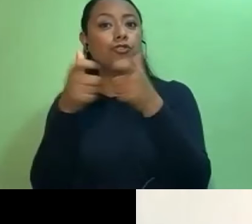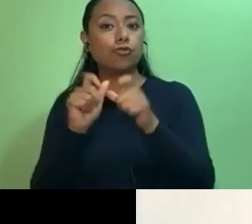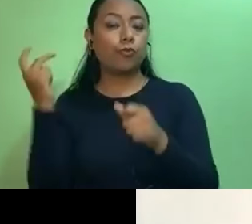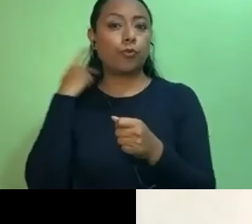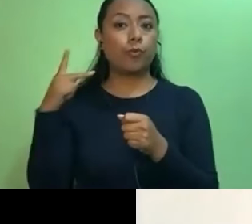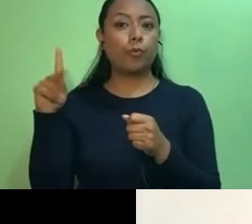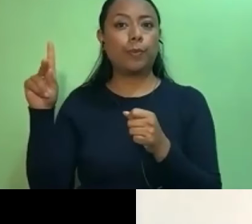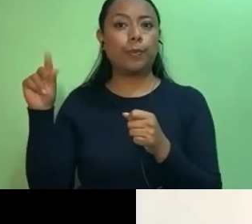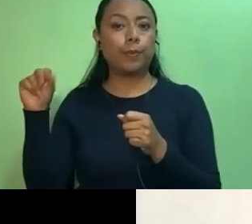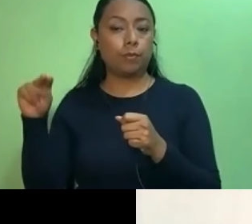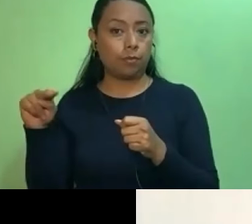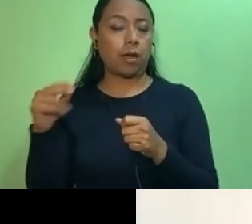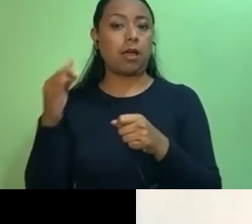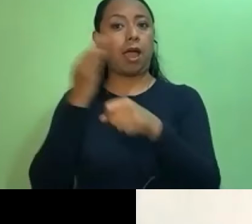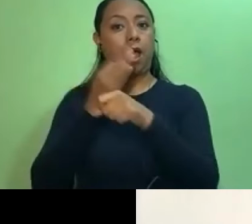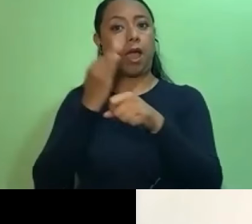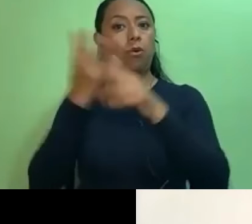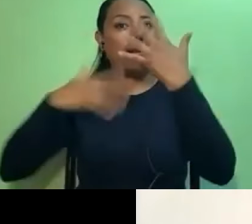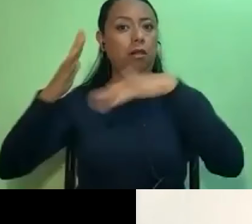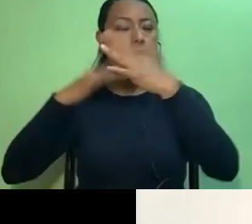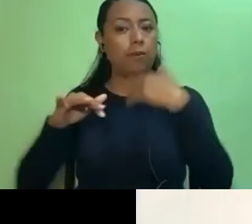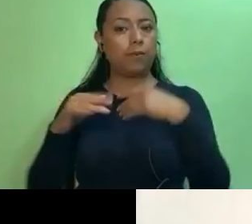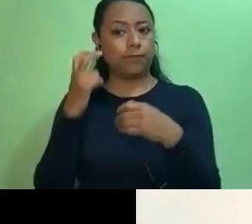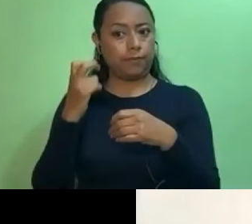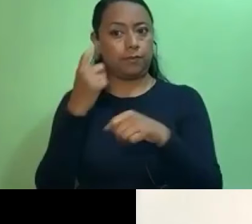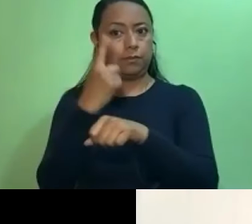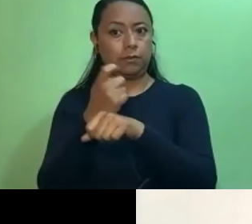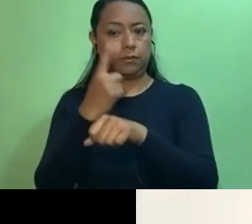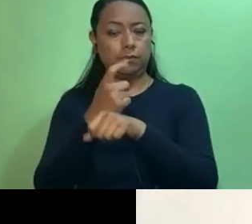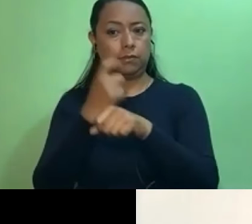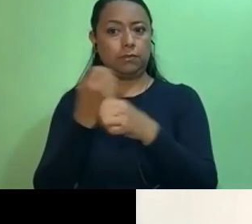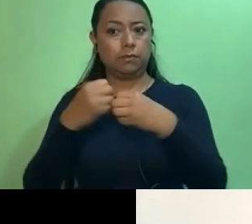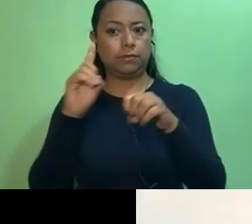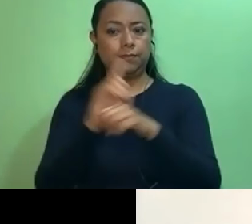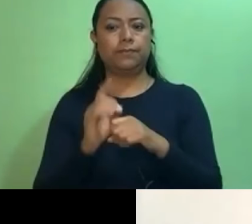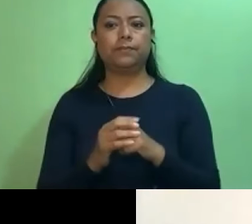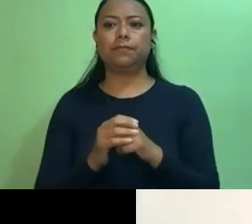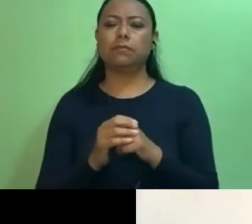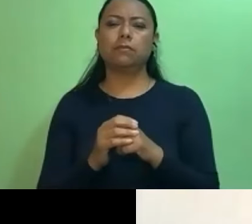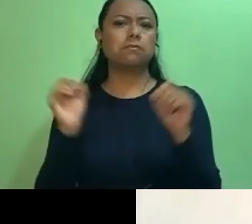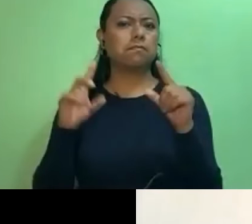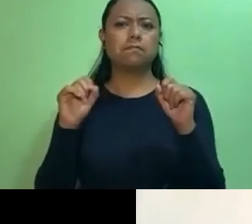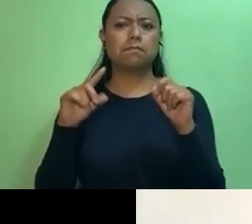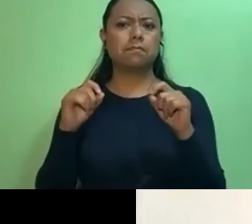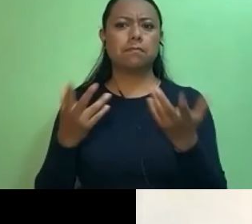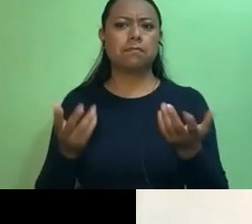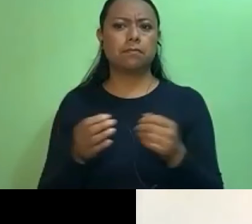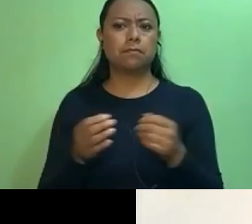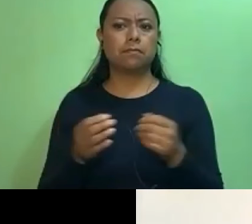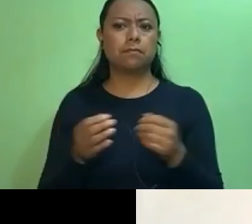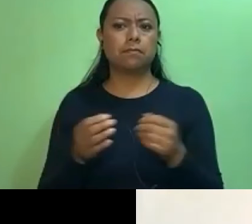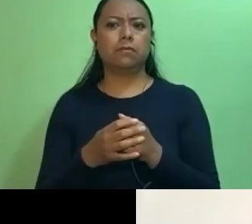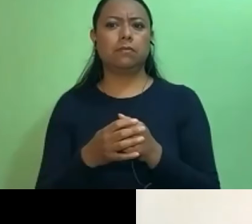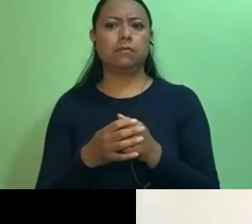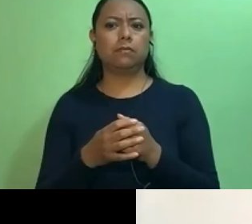la palabra en esta primera ronda. En el mismo sentido que la diputada Paula Castillo, diputada